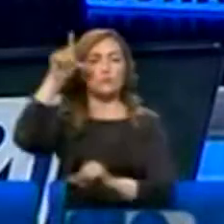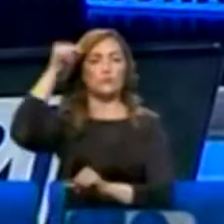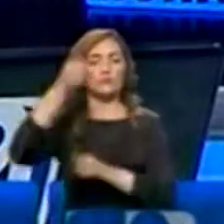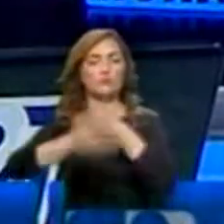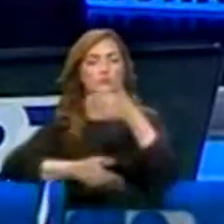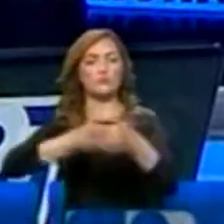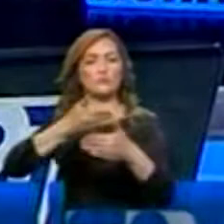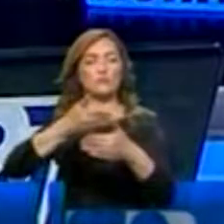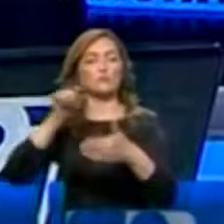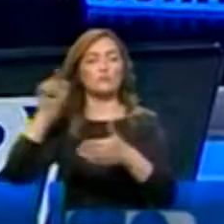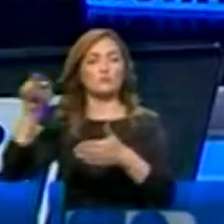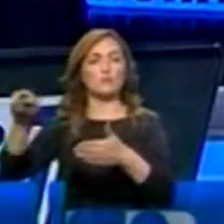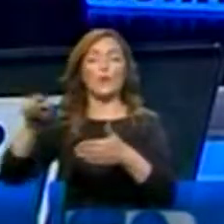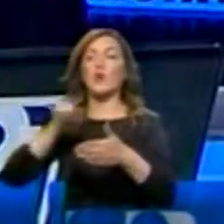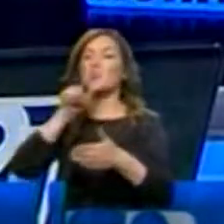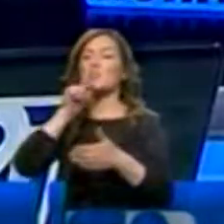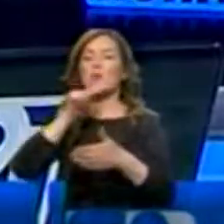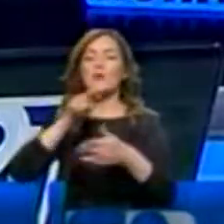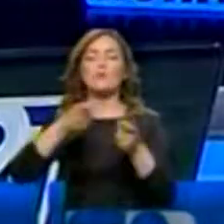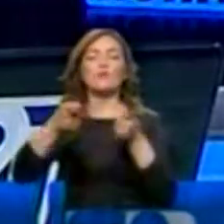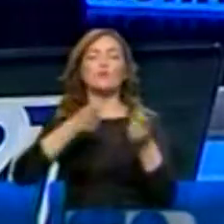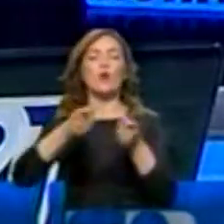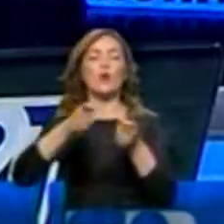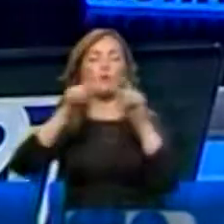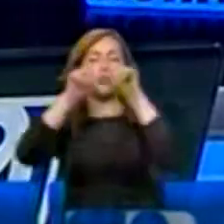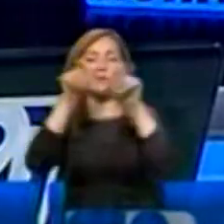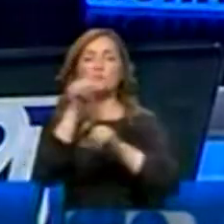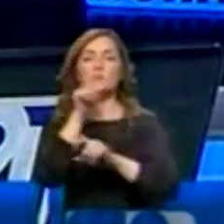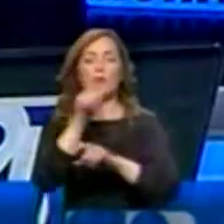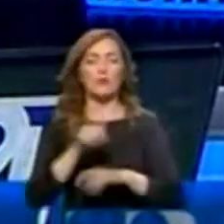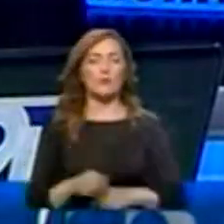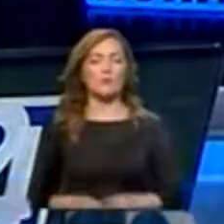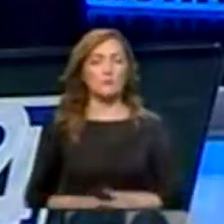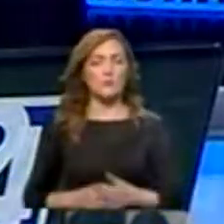de concesión de esta empresa estatal a través de un estudio.